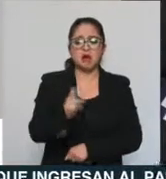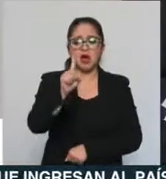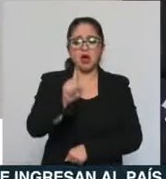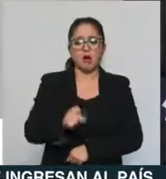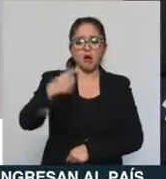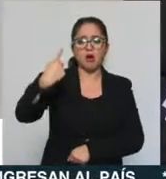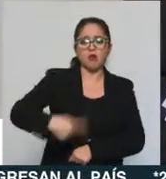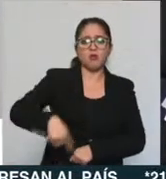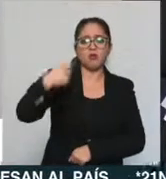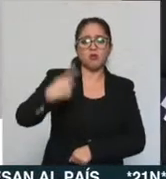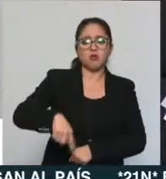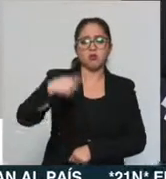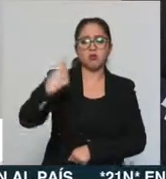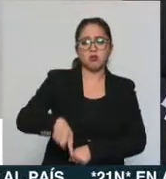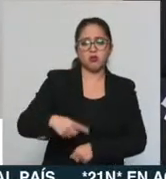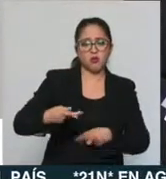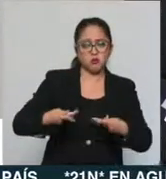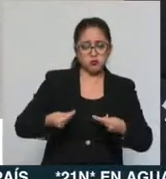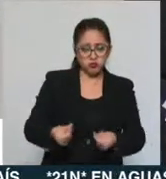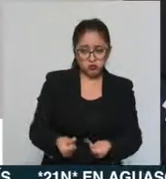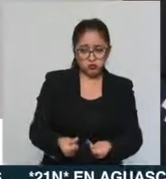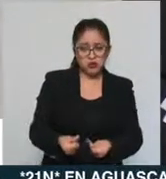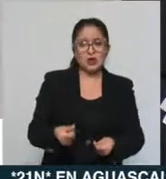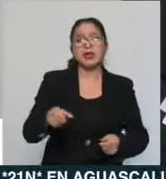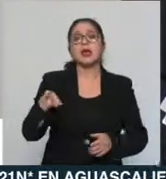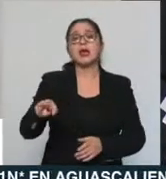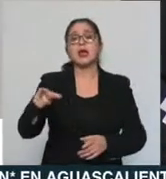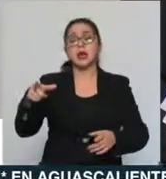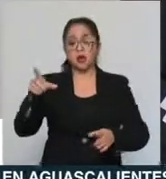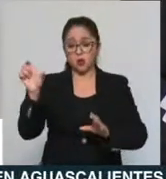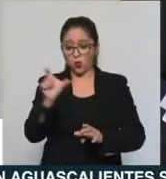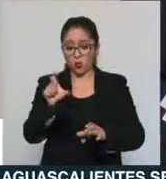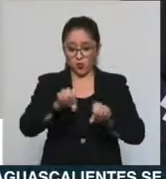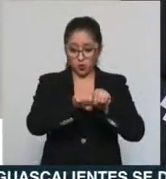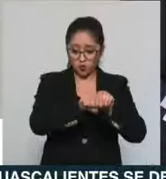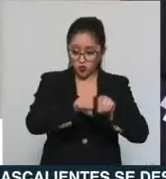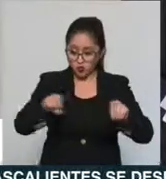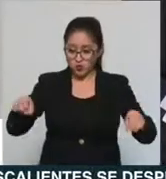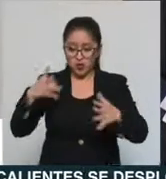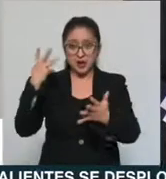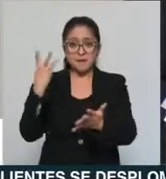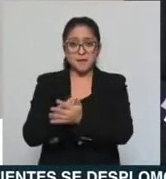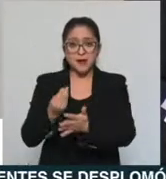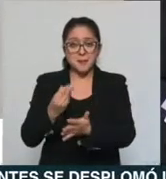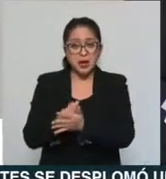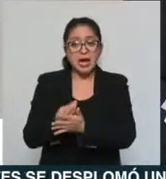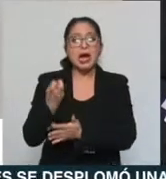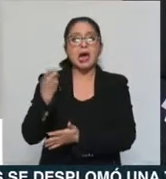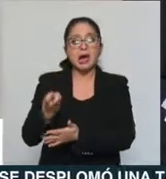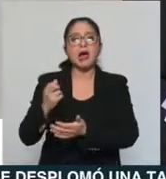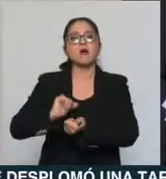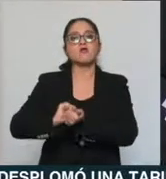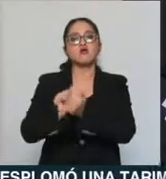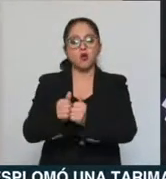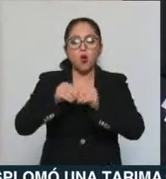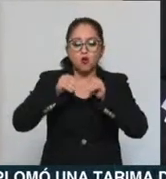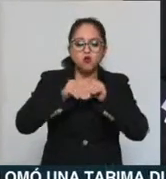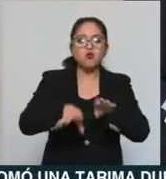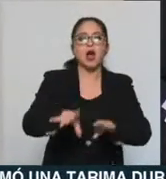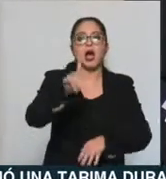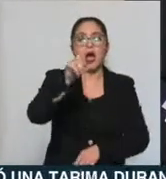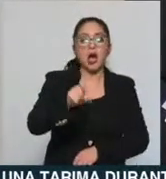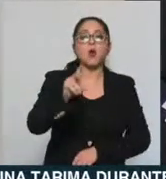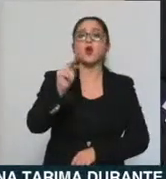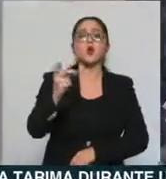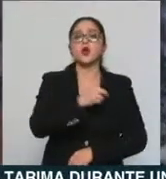si cerramos las fugas, pues de ahí va a venir el agua, sin necesidad de traer